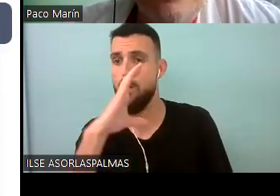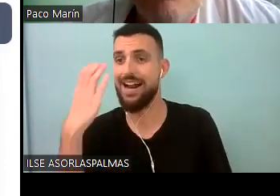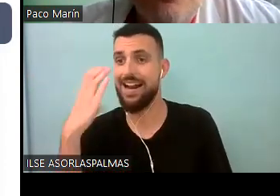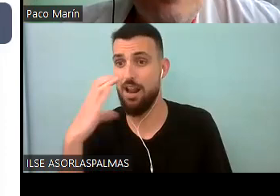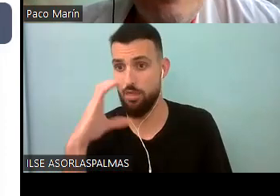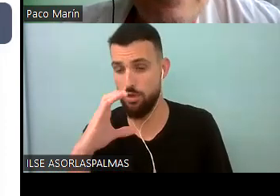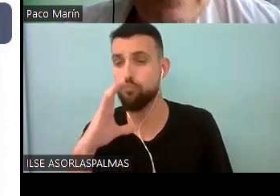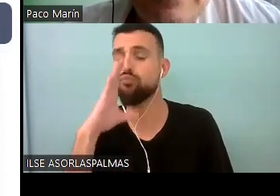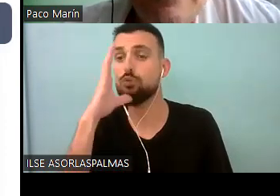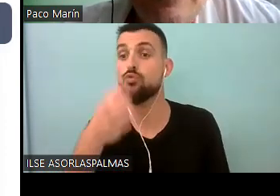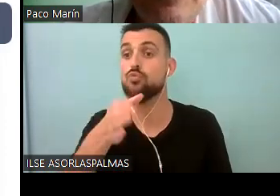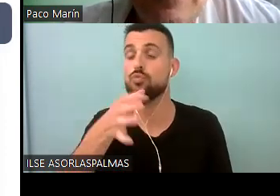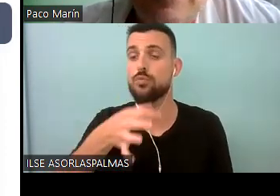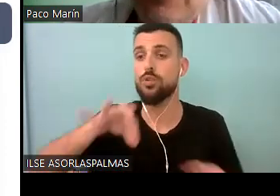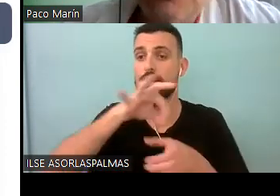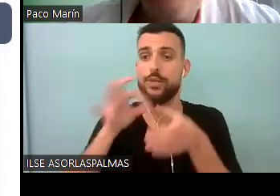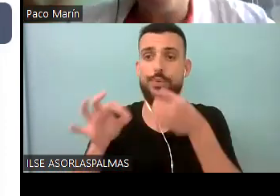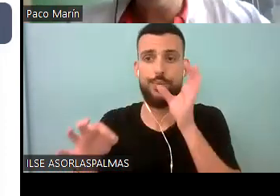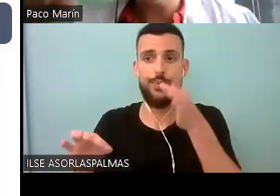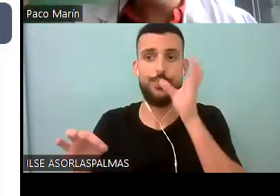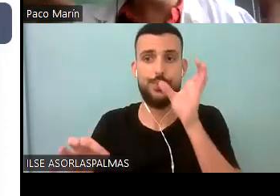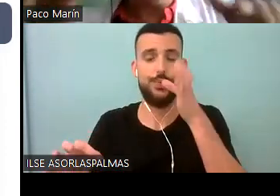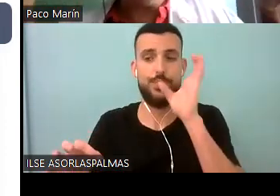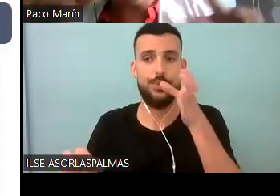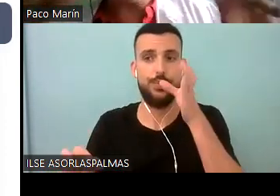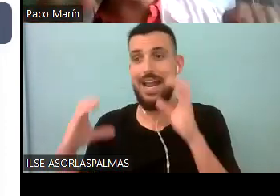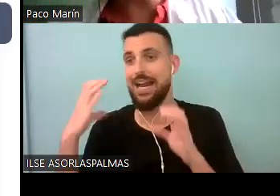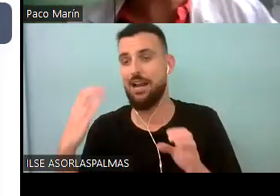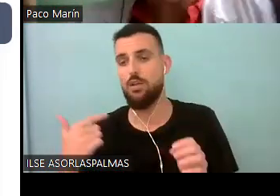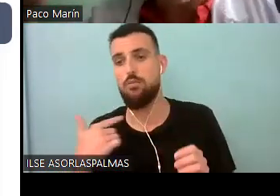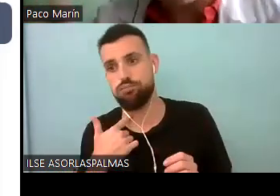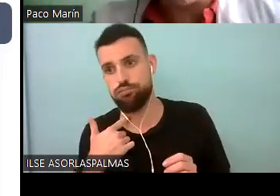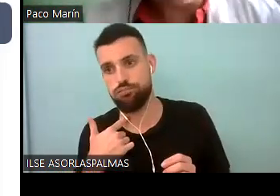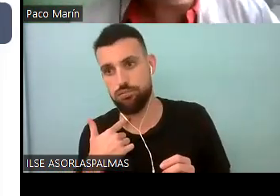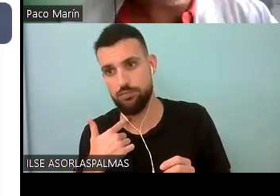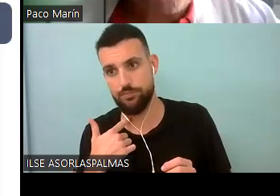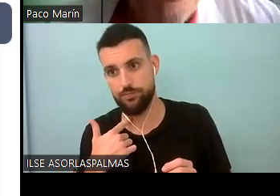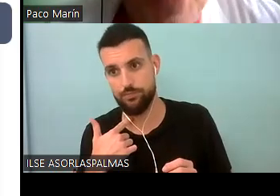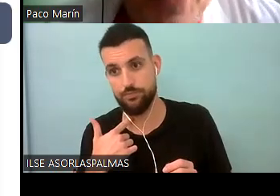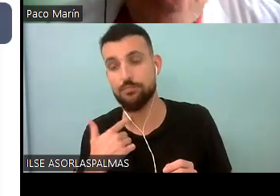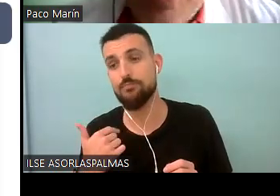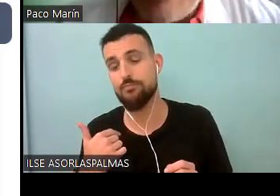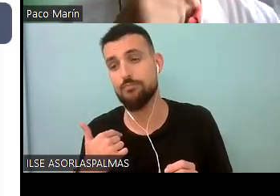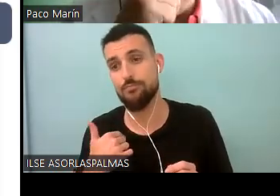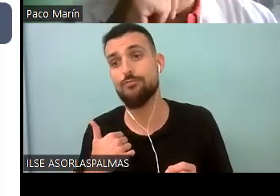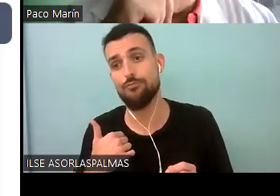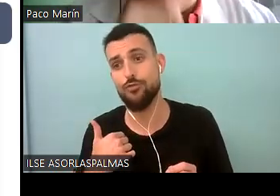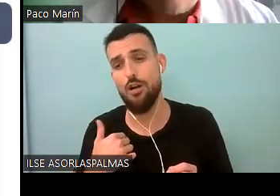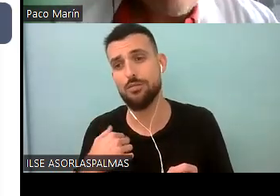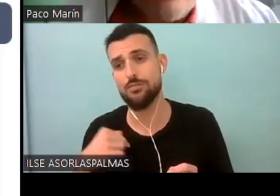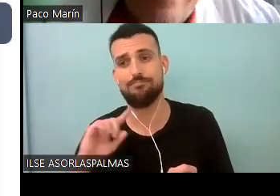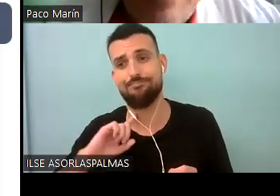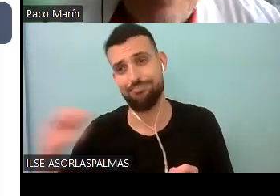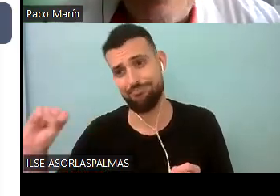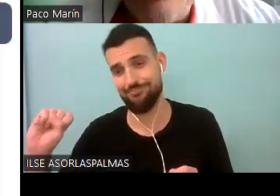eliminación por orina y heces. Ese vicio es un semivicio. Me niego a aceptarlo como vicio, porque yo soy a